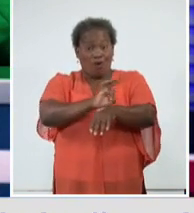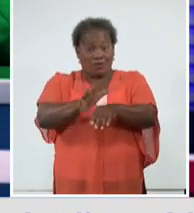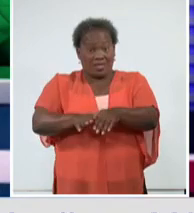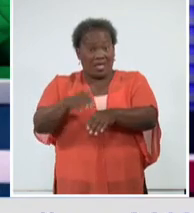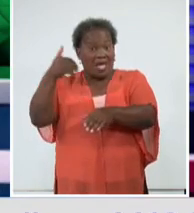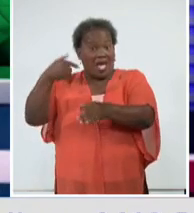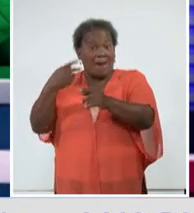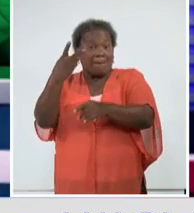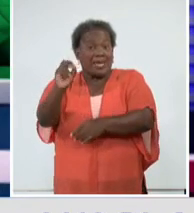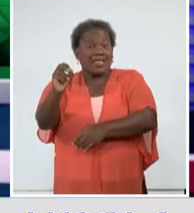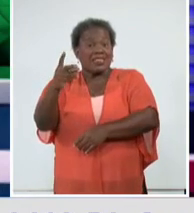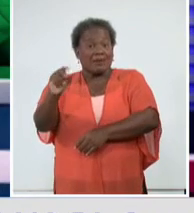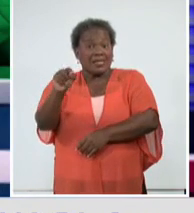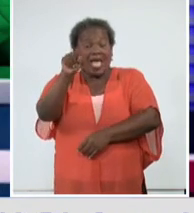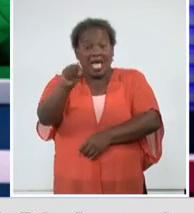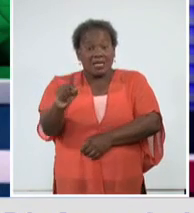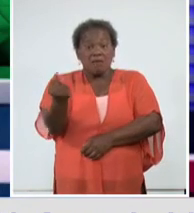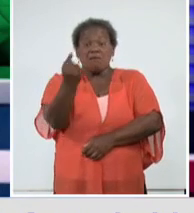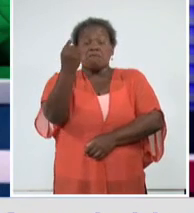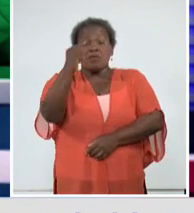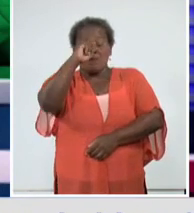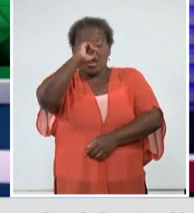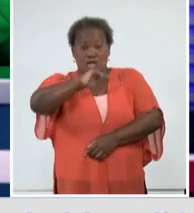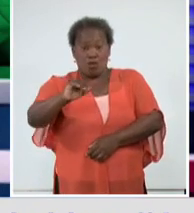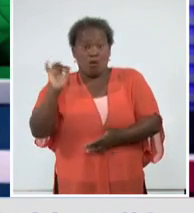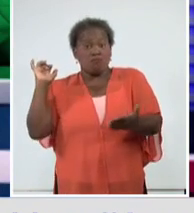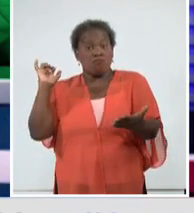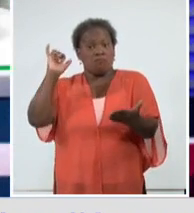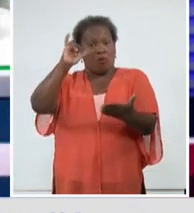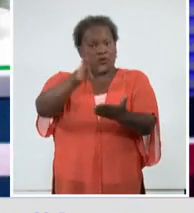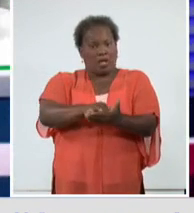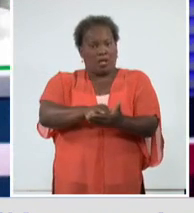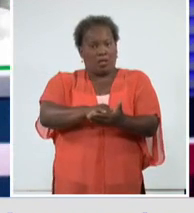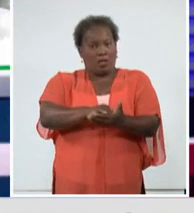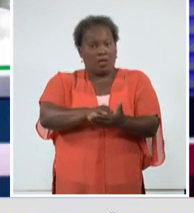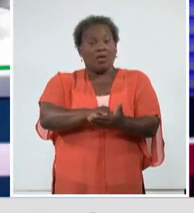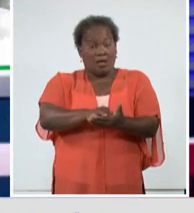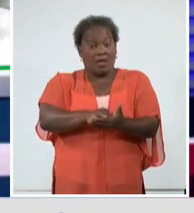primer paciente pediátrico, que fue un caso importado. 21 de marzo de 2020.